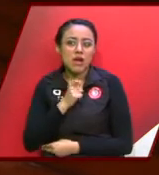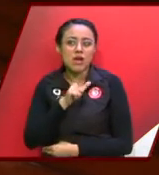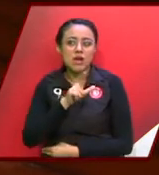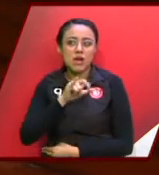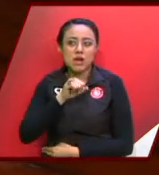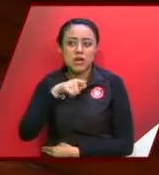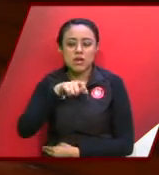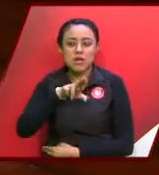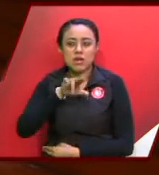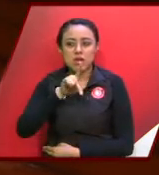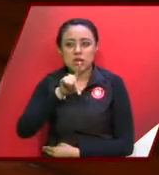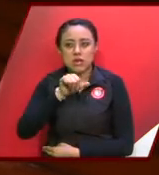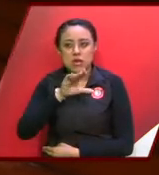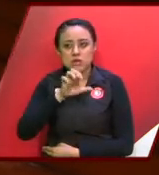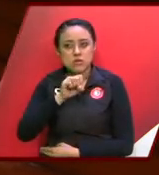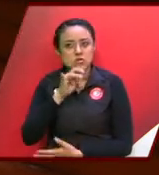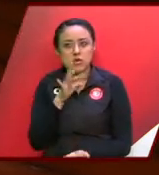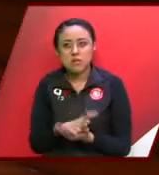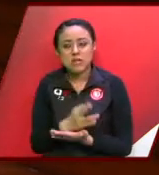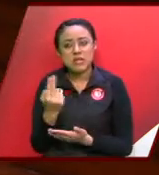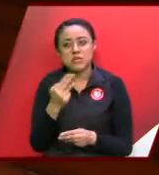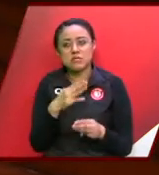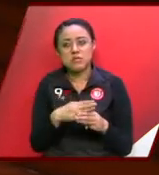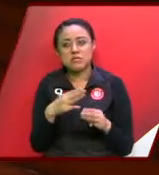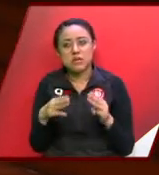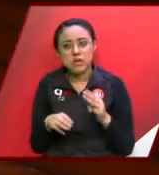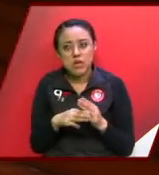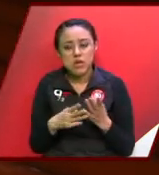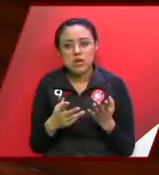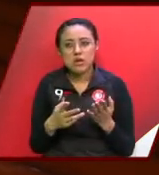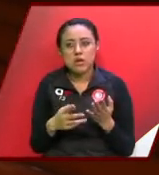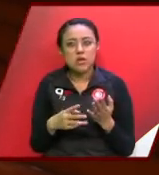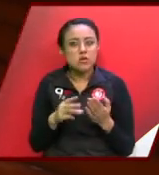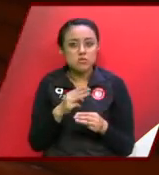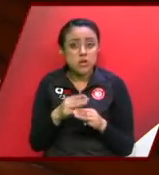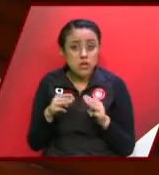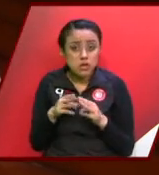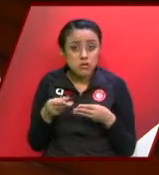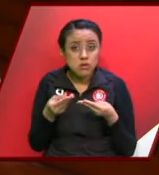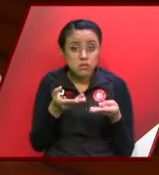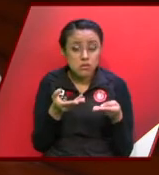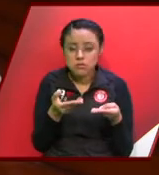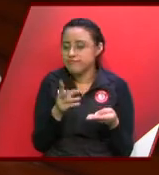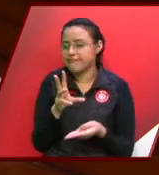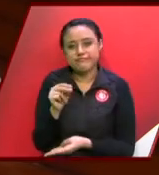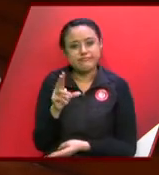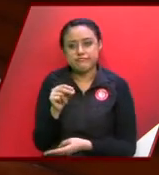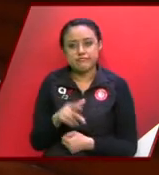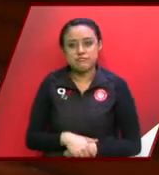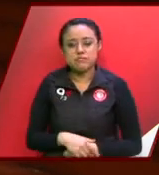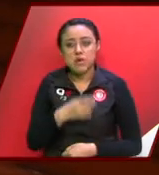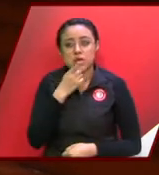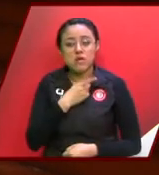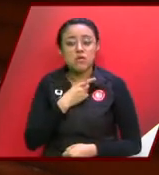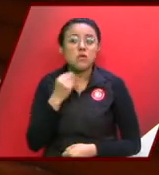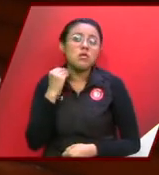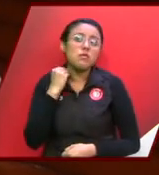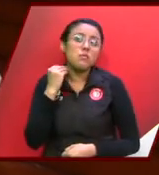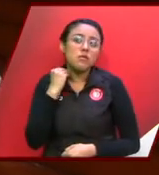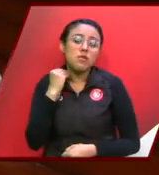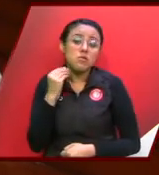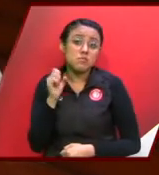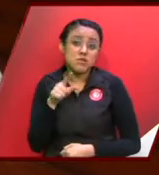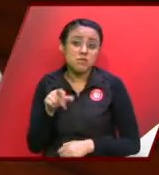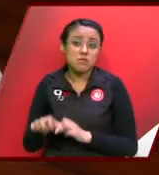y me van a entregar mi herramienta? ¿No le entregaron su herramienta? No. Me dijo el abogado de la